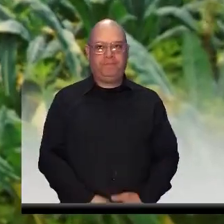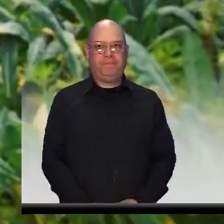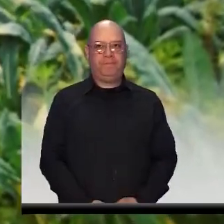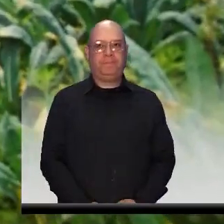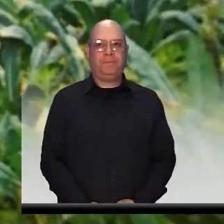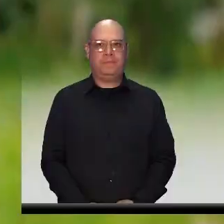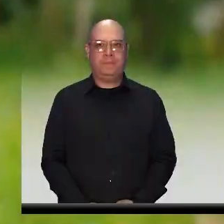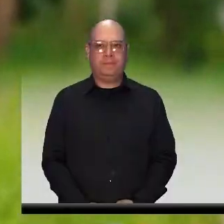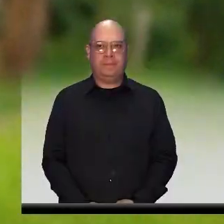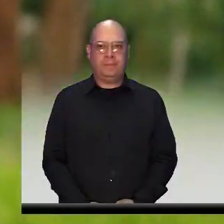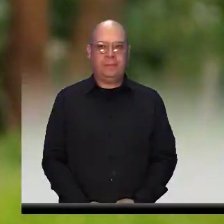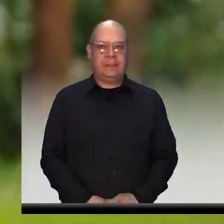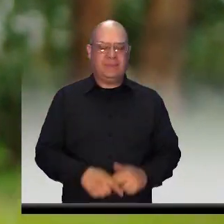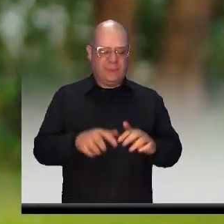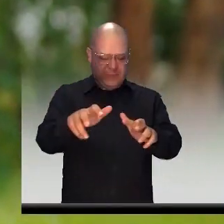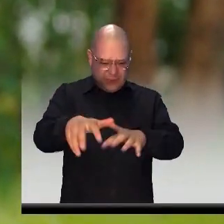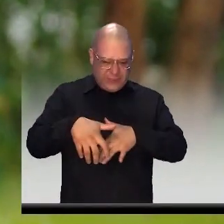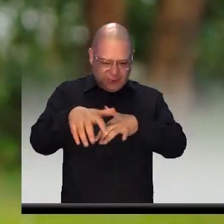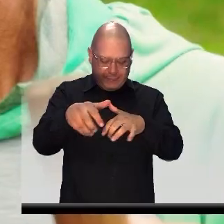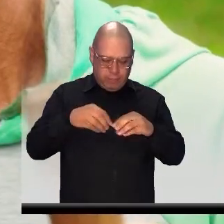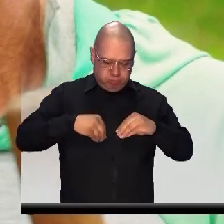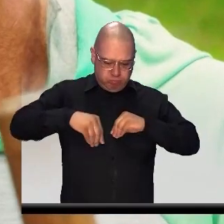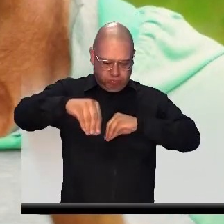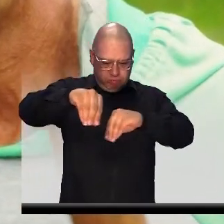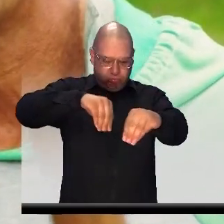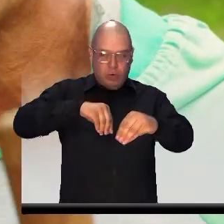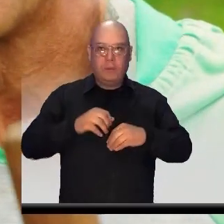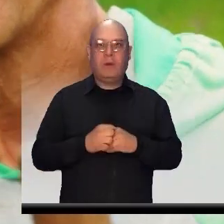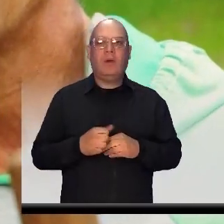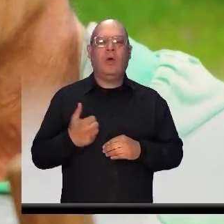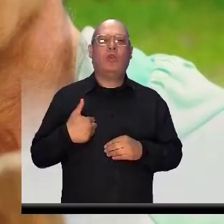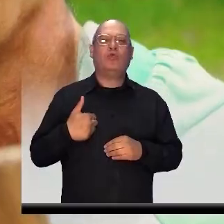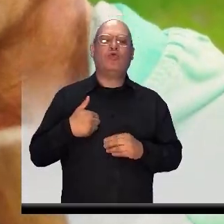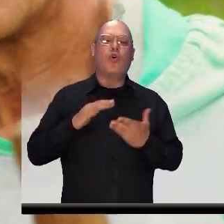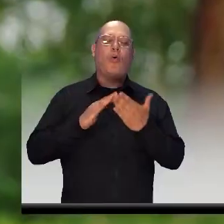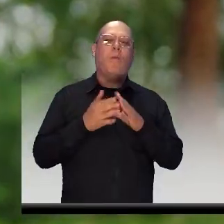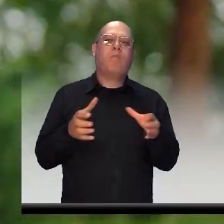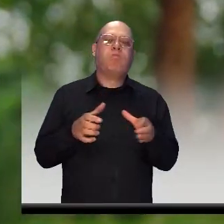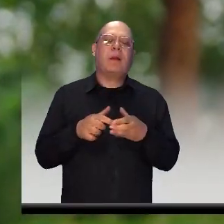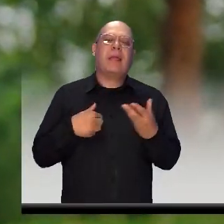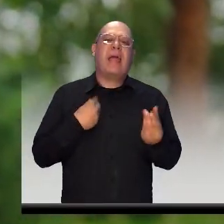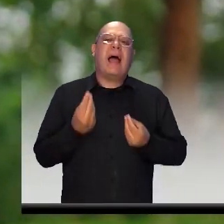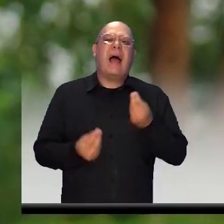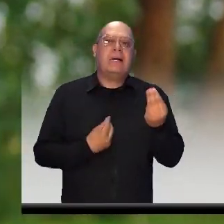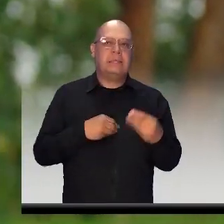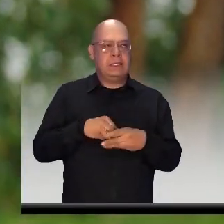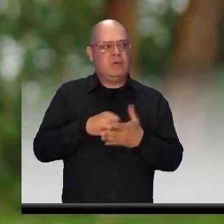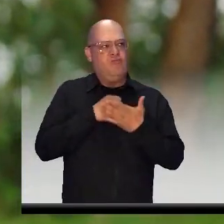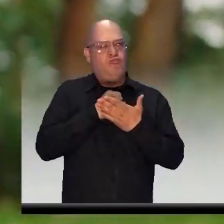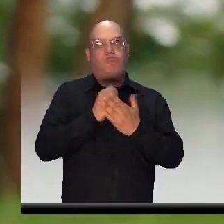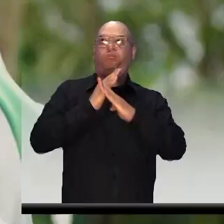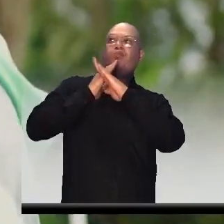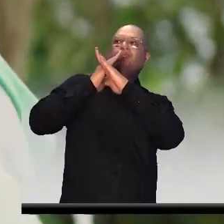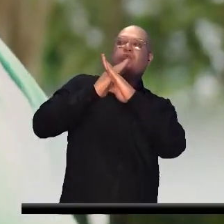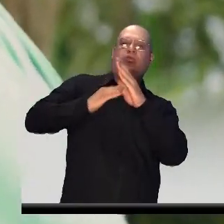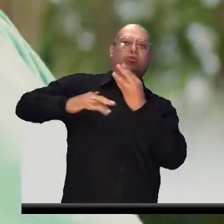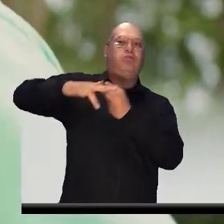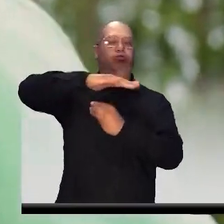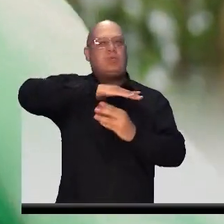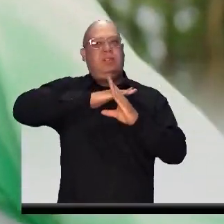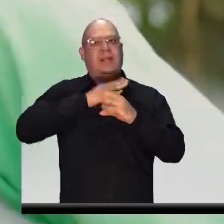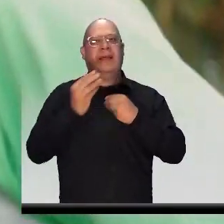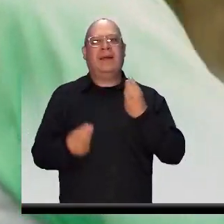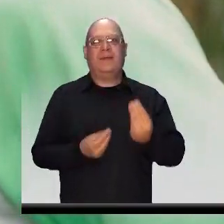vamos a abonar. ¿Usted qué cree que nosotros todos como comunidad debamos hacer para ayudar a prevenir el cambio climático? No